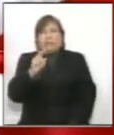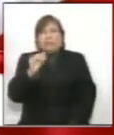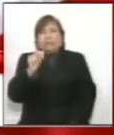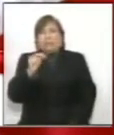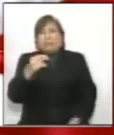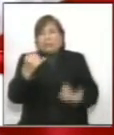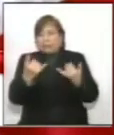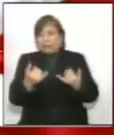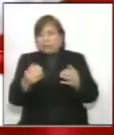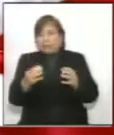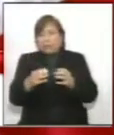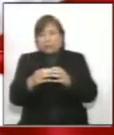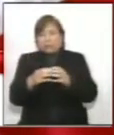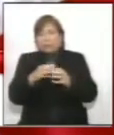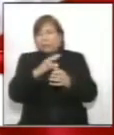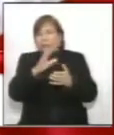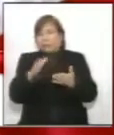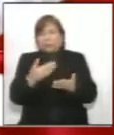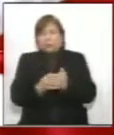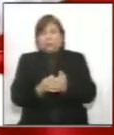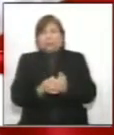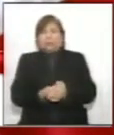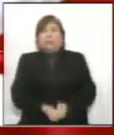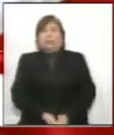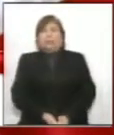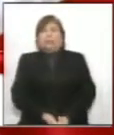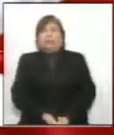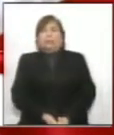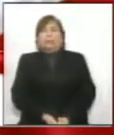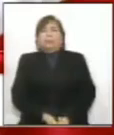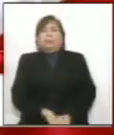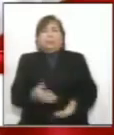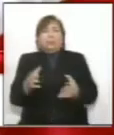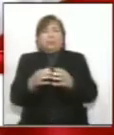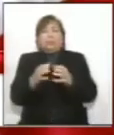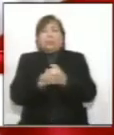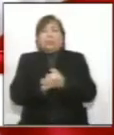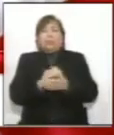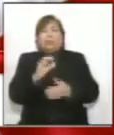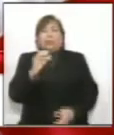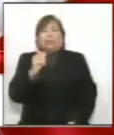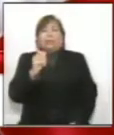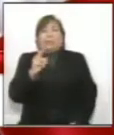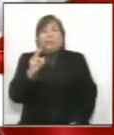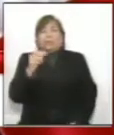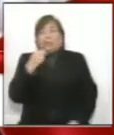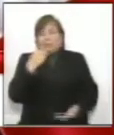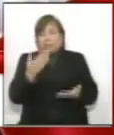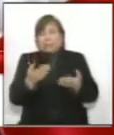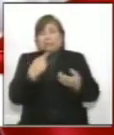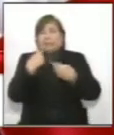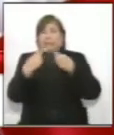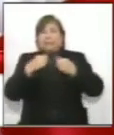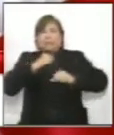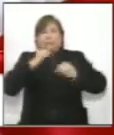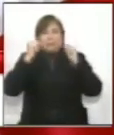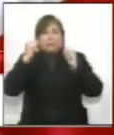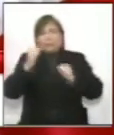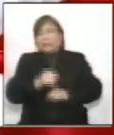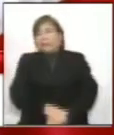día de hoy, conjuntamente con todos sus allegados del señor Cateriano, estén pretendiendo defender